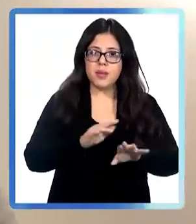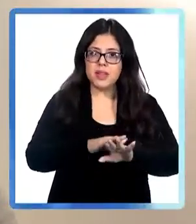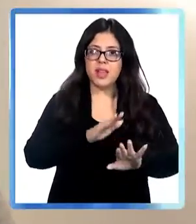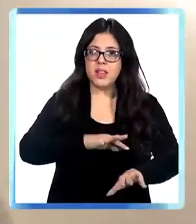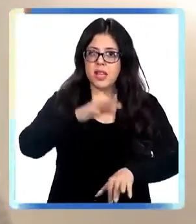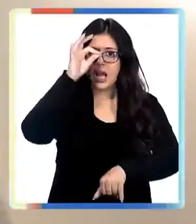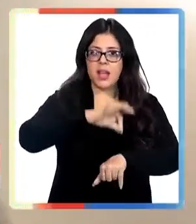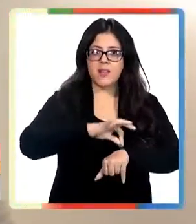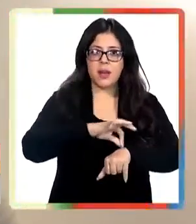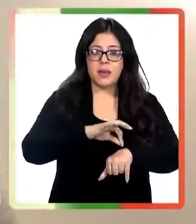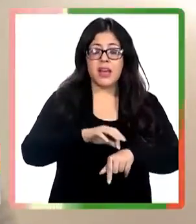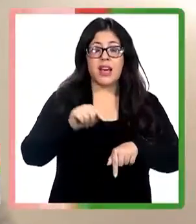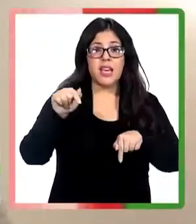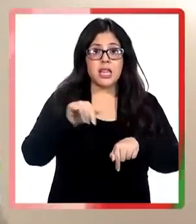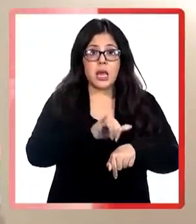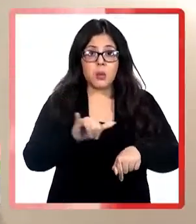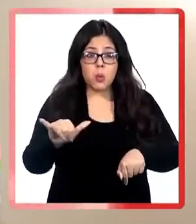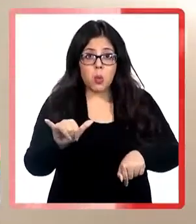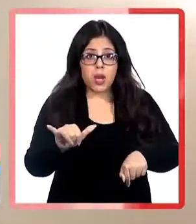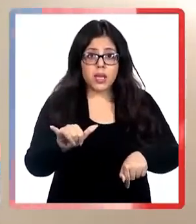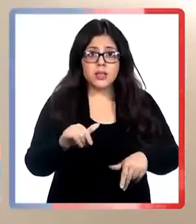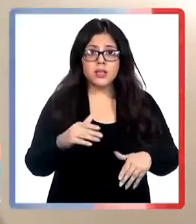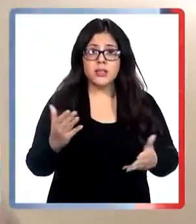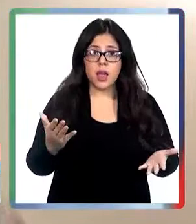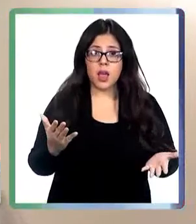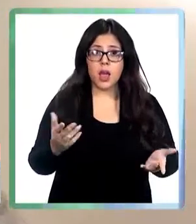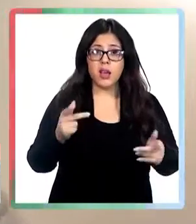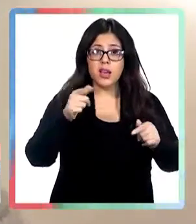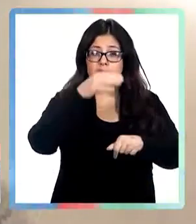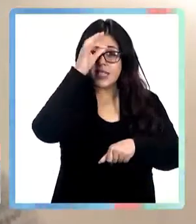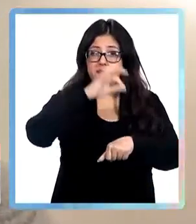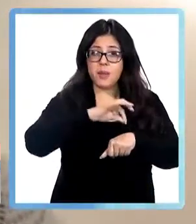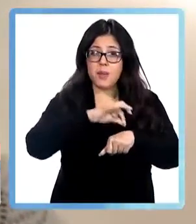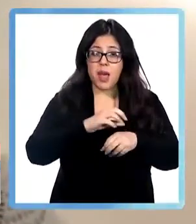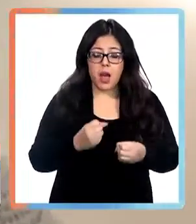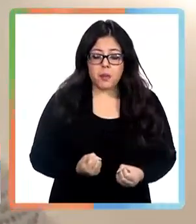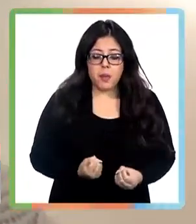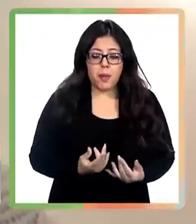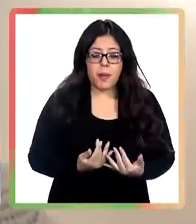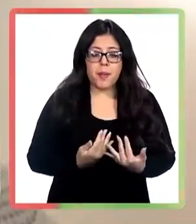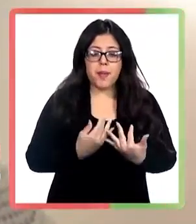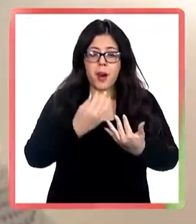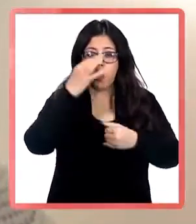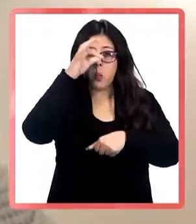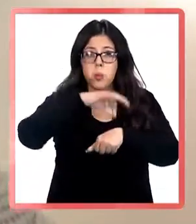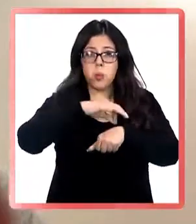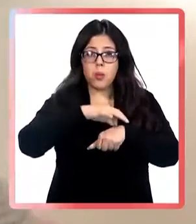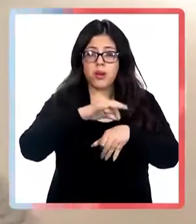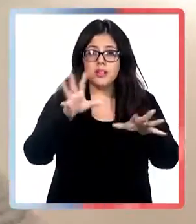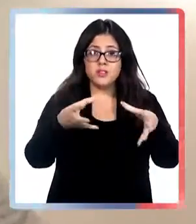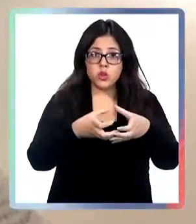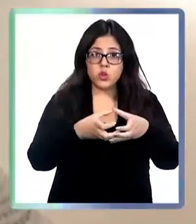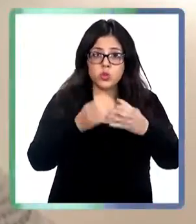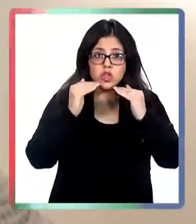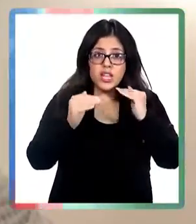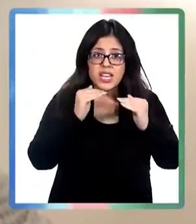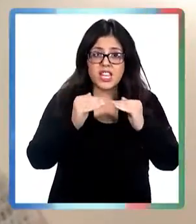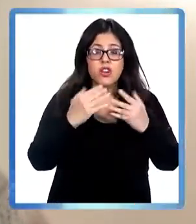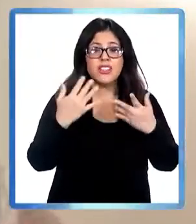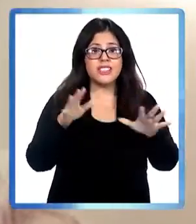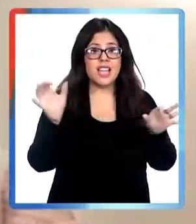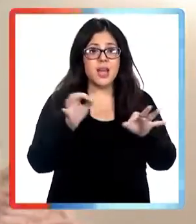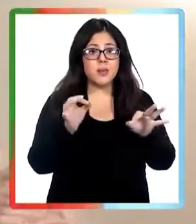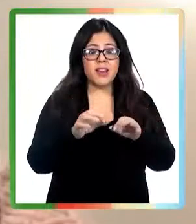esta enfermedad. Y con el tiempo, ya esta bacteria dejó de producir enfermedad en este grupo de pacientes que